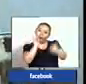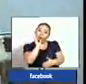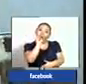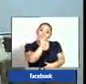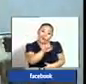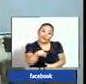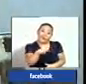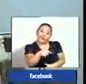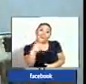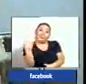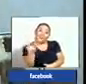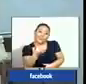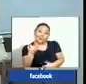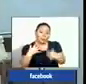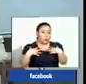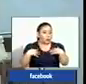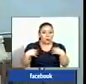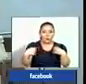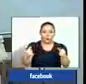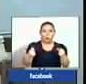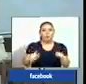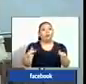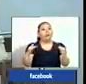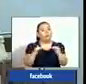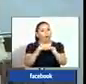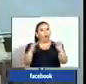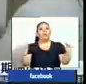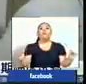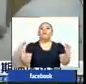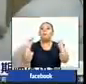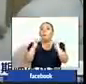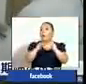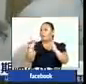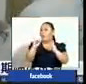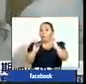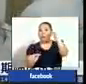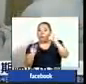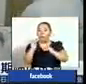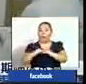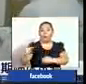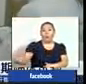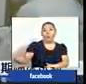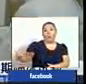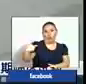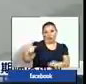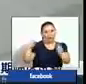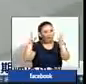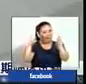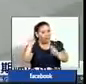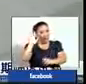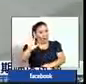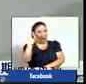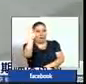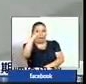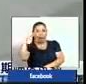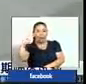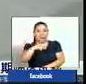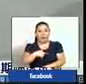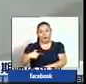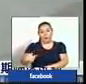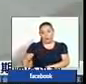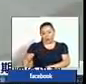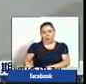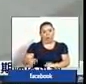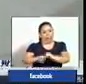es indispensable encontrar la cura, pero también luchar contra la desigualdad. Hablando de vacunas, la elaborada por la empresa farmacéutica china Sinopharm